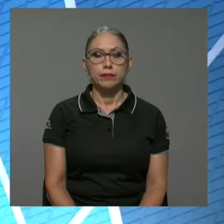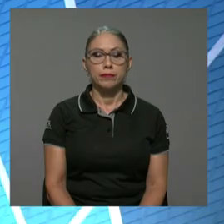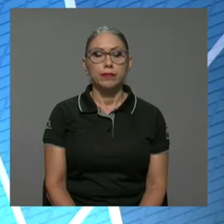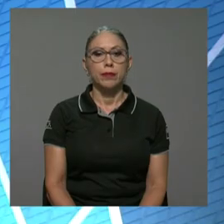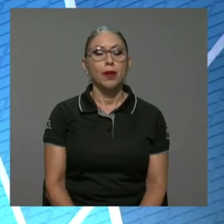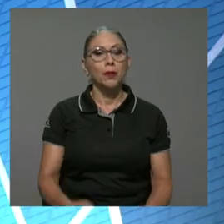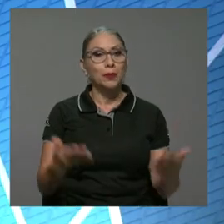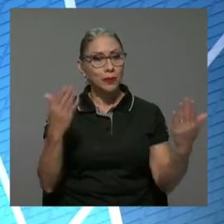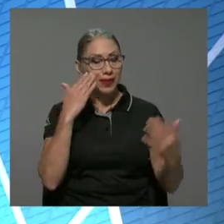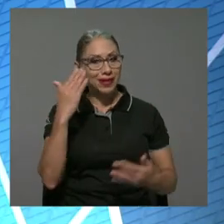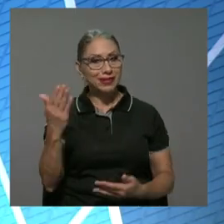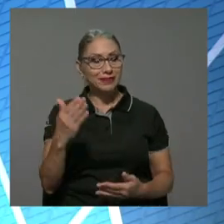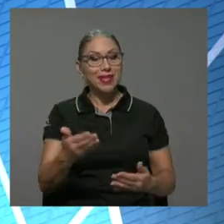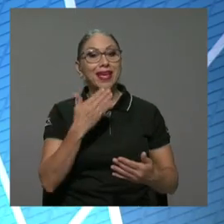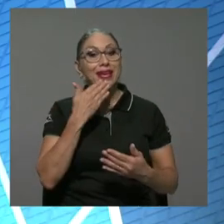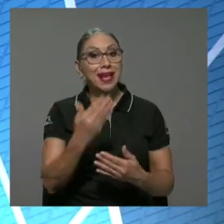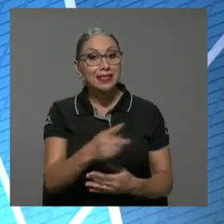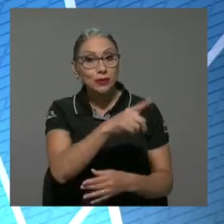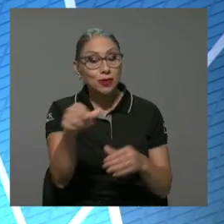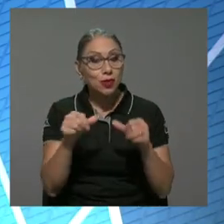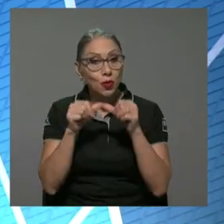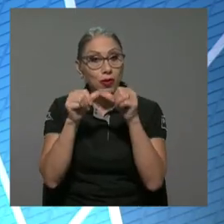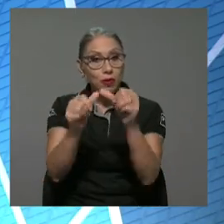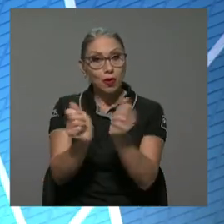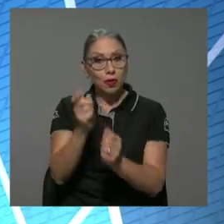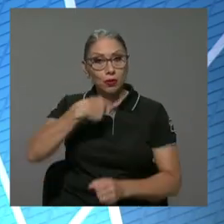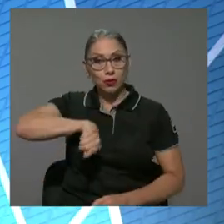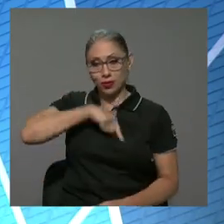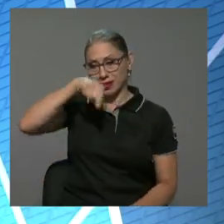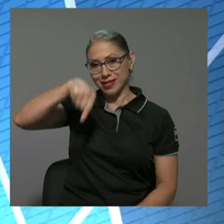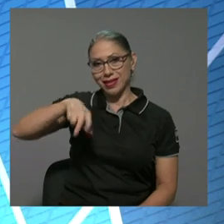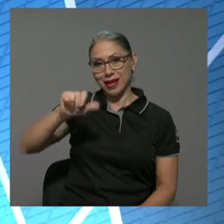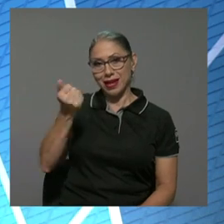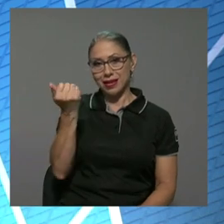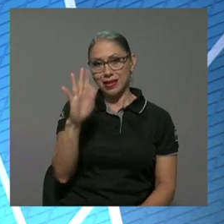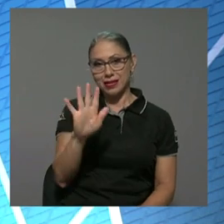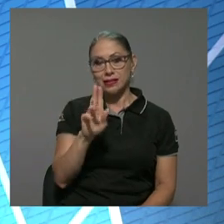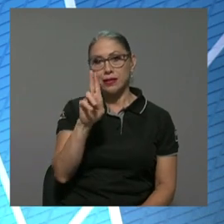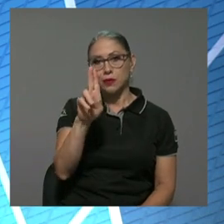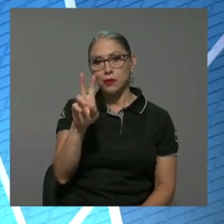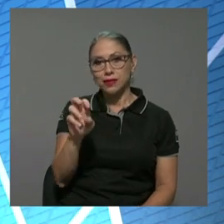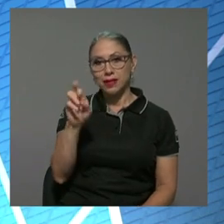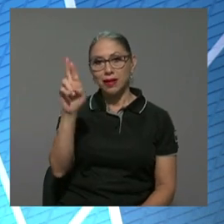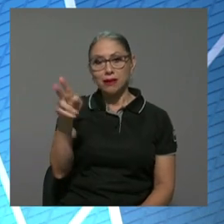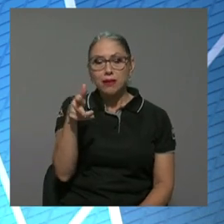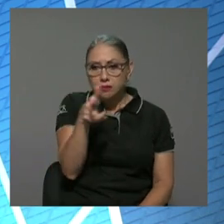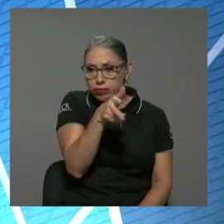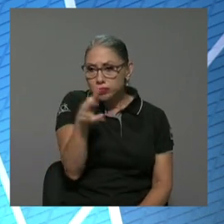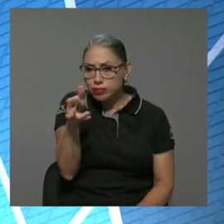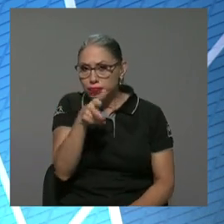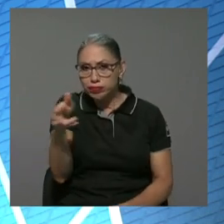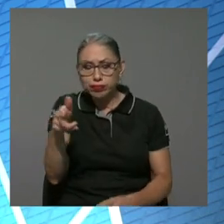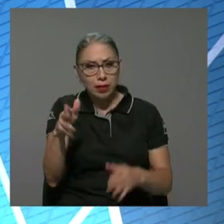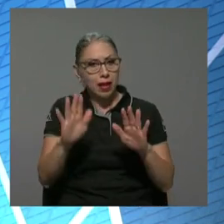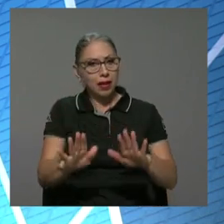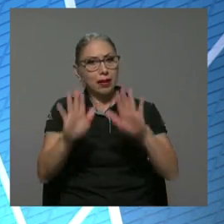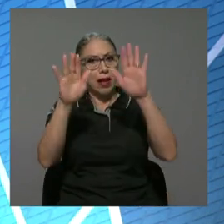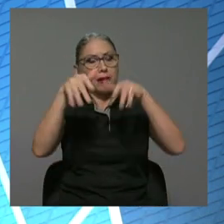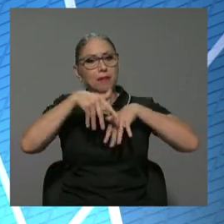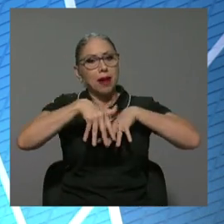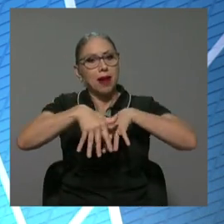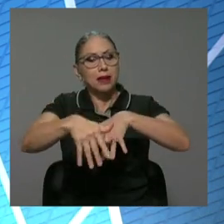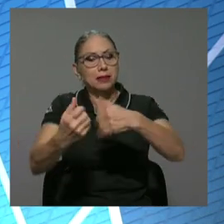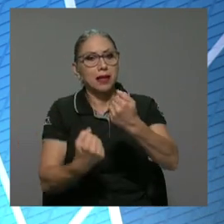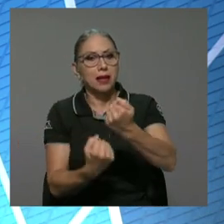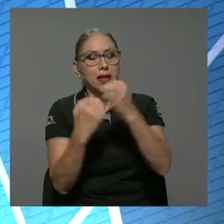Buenas, muchas gracias por seguirnos acompañando aquí en Canal 15 UCR. En la cobertura de la Gran Marcha por la Educación, mi nombre es Roberto